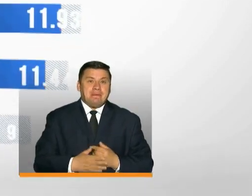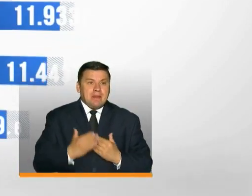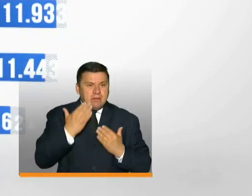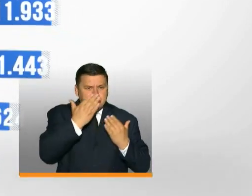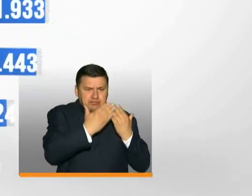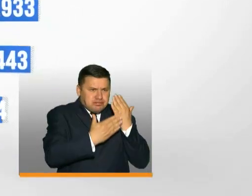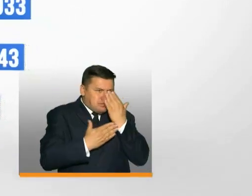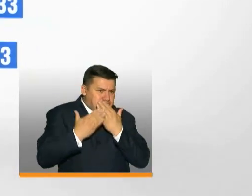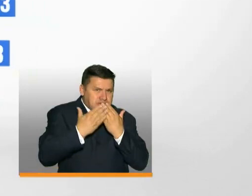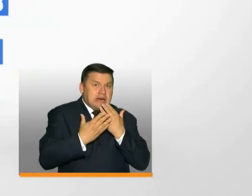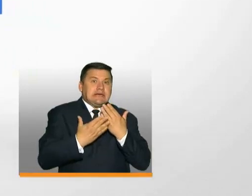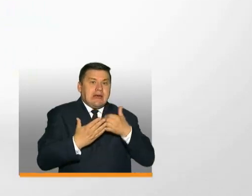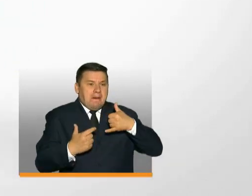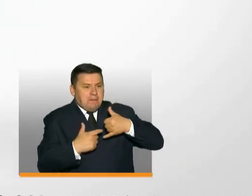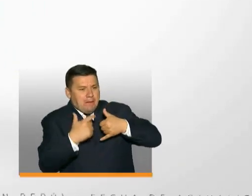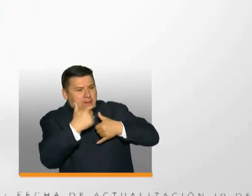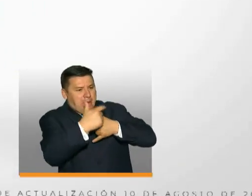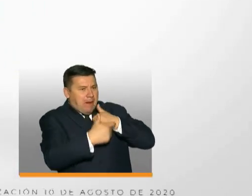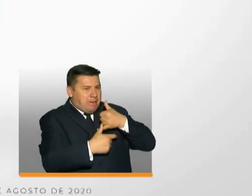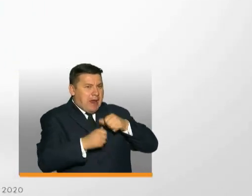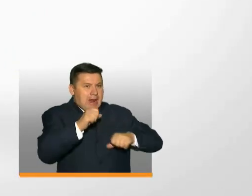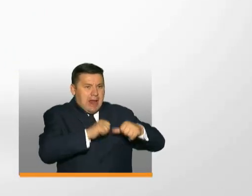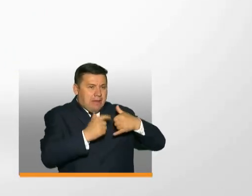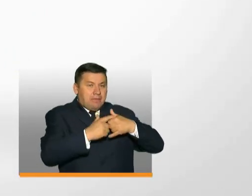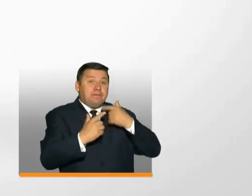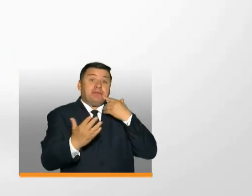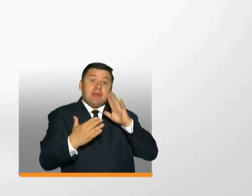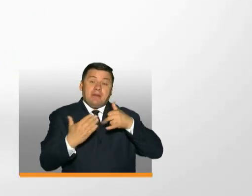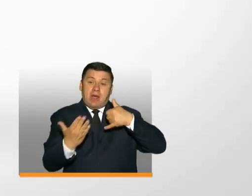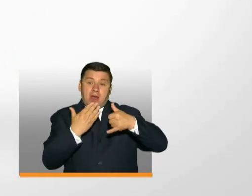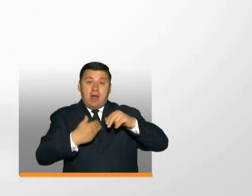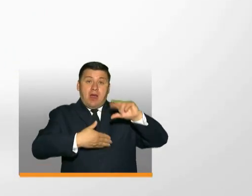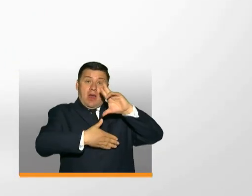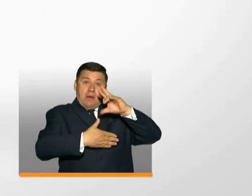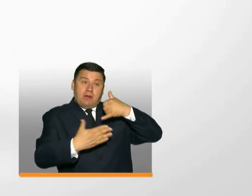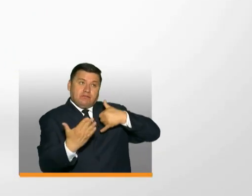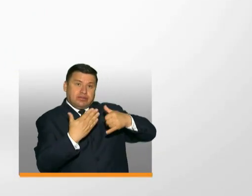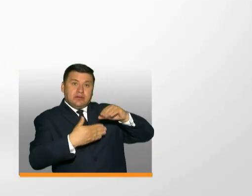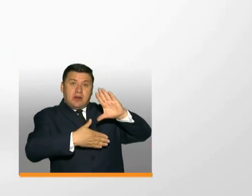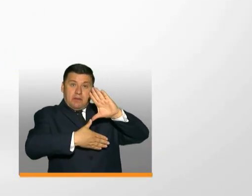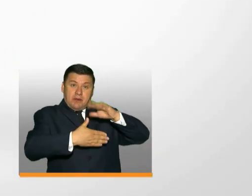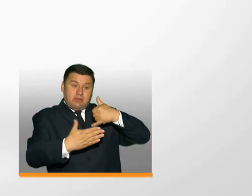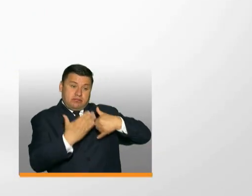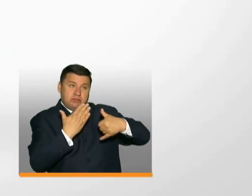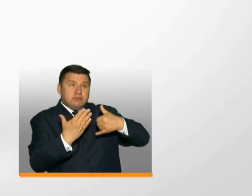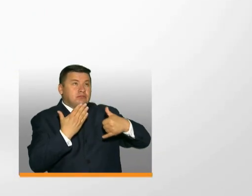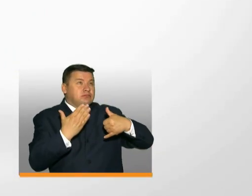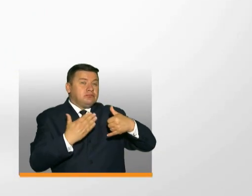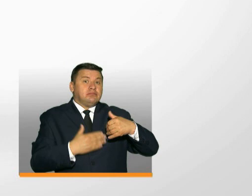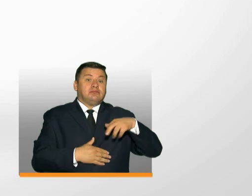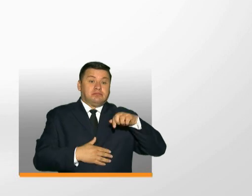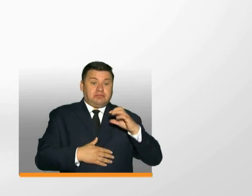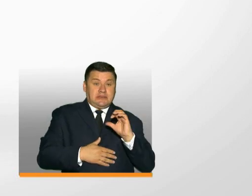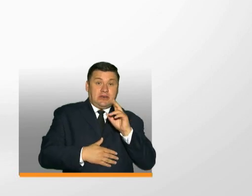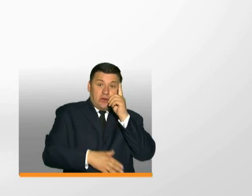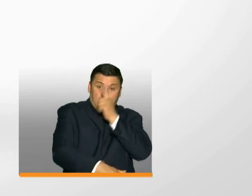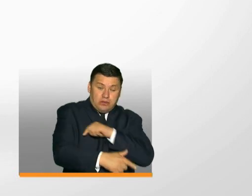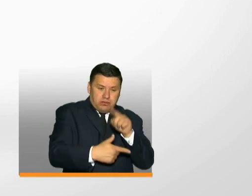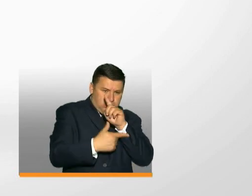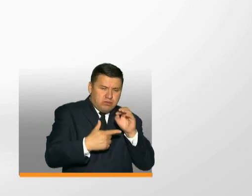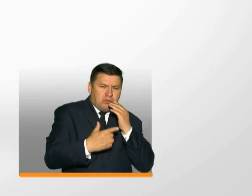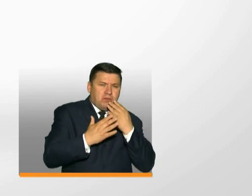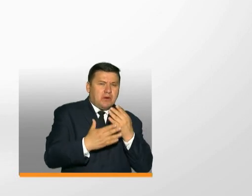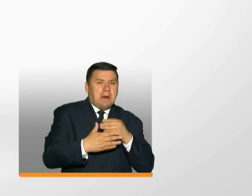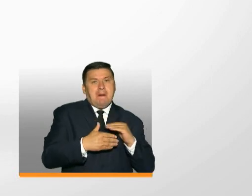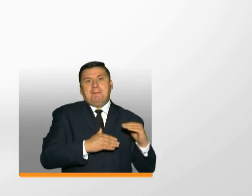la red nuestra, y cuando comparamos también con otros países de América Latina, nos damos cuenta que en términos de pruebas PCR por millón estamos